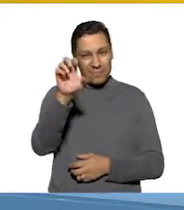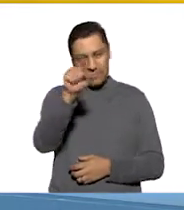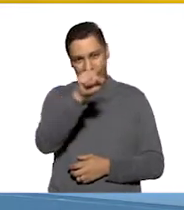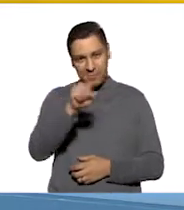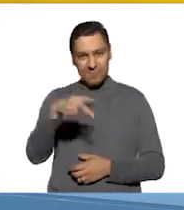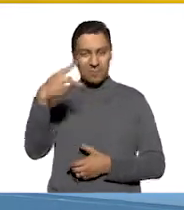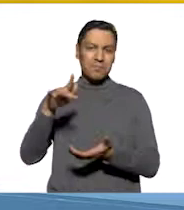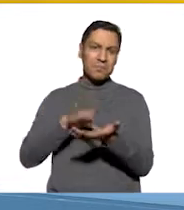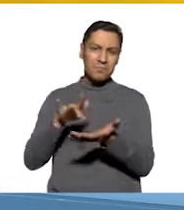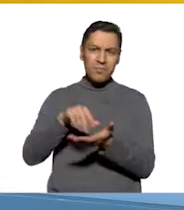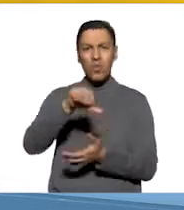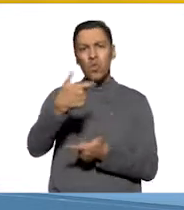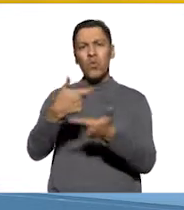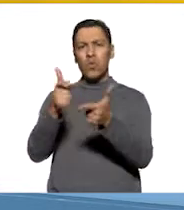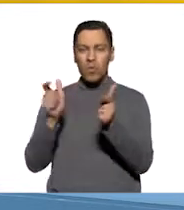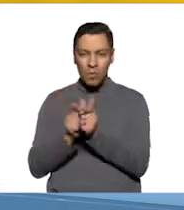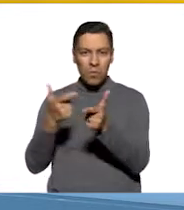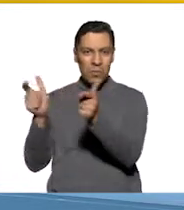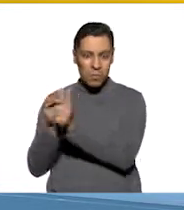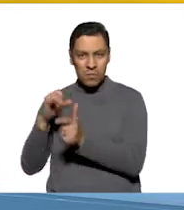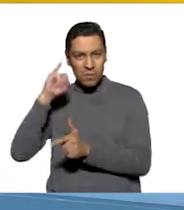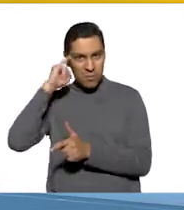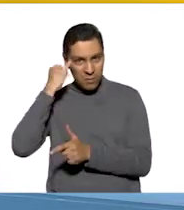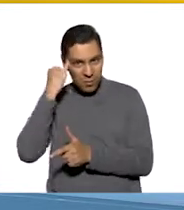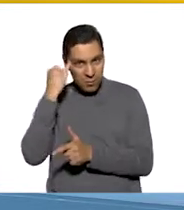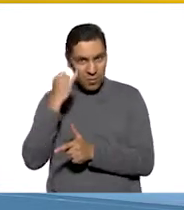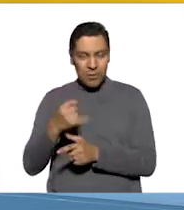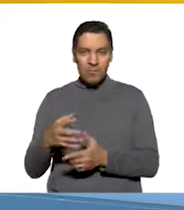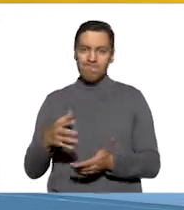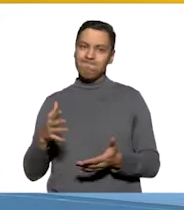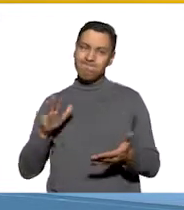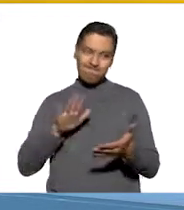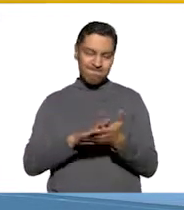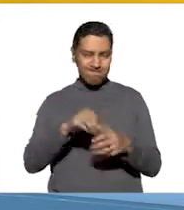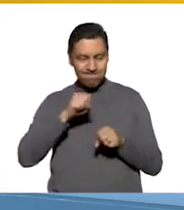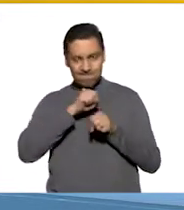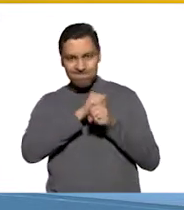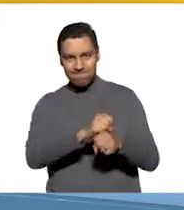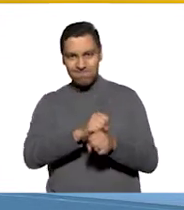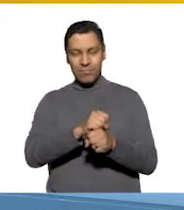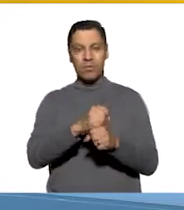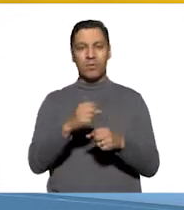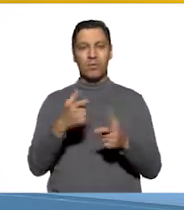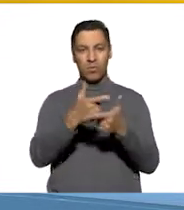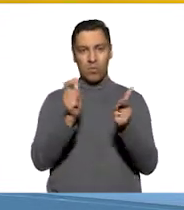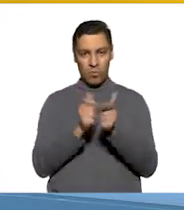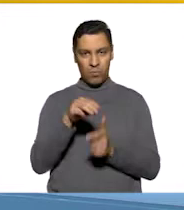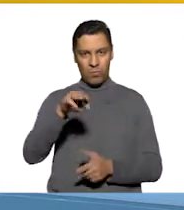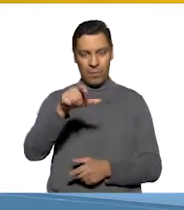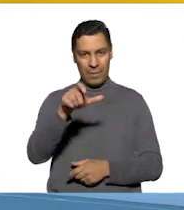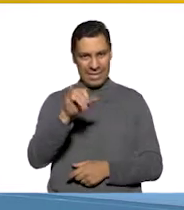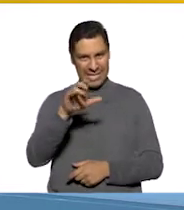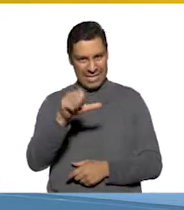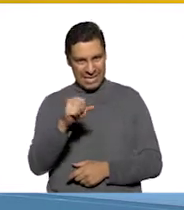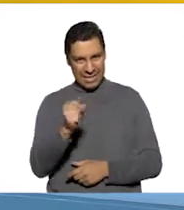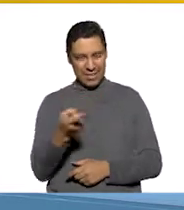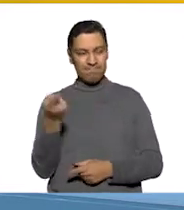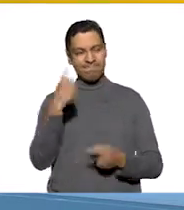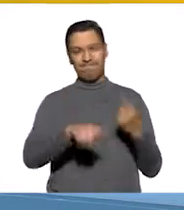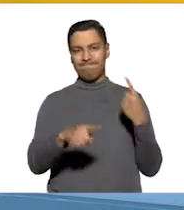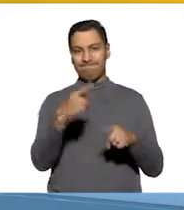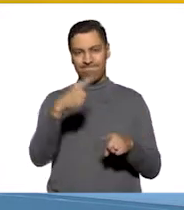apoyo de otros pueblos indígenas, sometieron a los mexicas. Pero, por lo que pudimos ver en el video, eran un pueblo